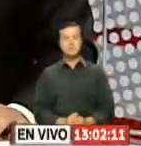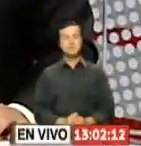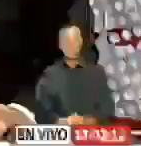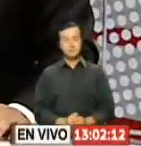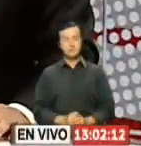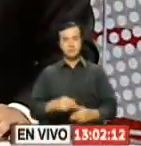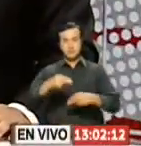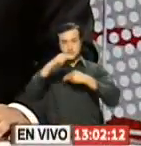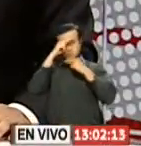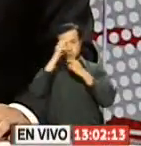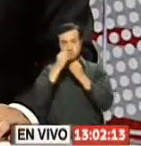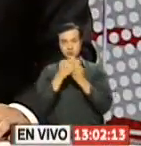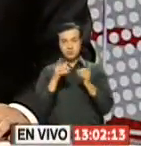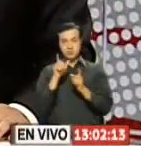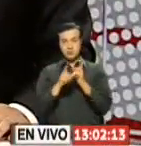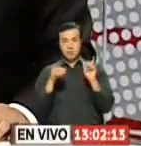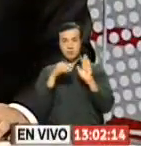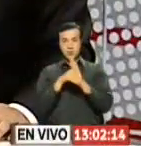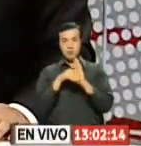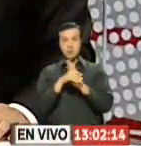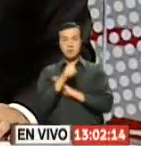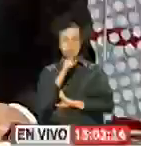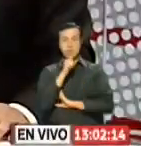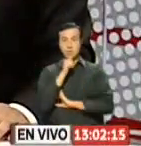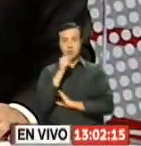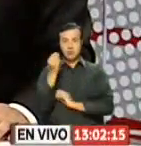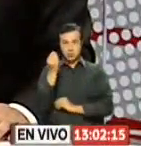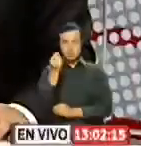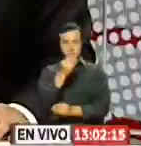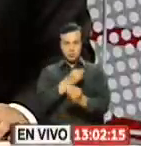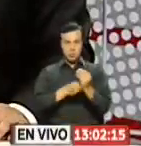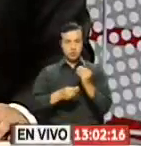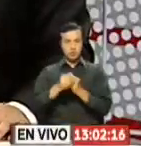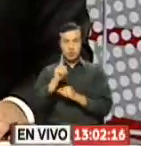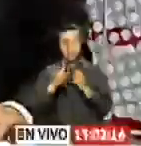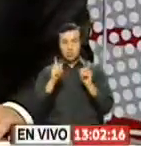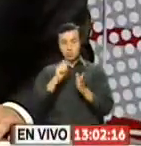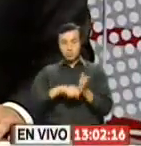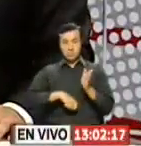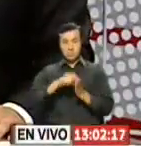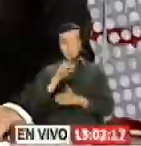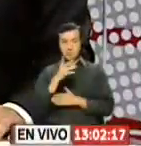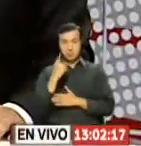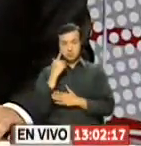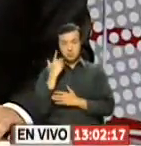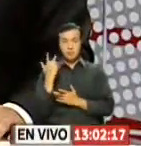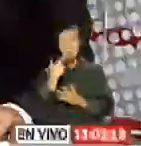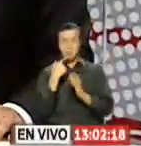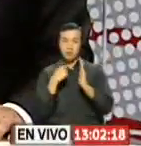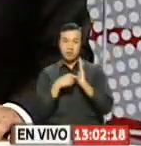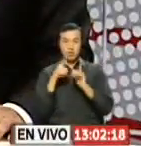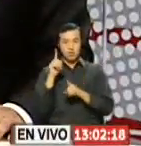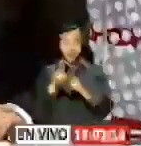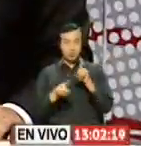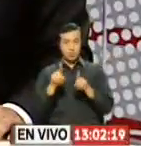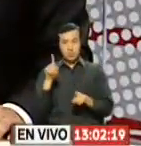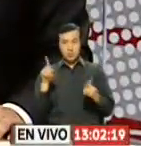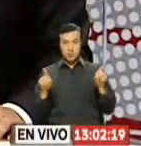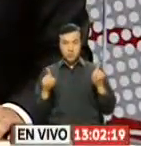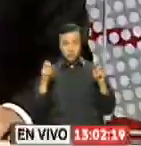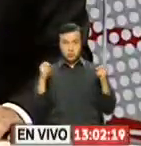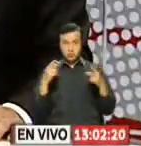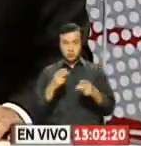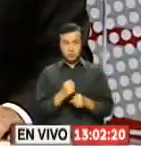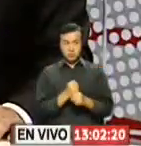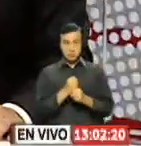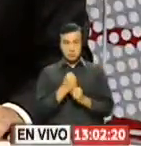Arrancamos con las noticias. Clientes de la banca privada reciben la devolución de cobros no autorizados. Se aplica en los casos de proveedores de seguros que